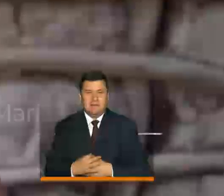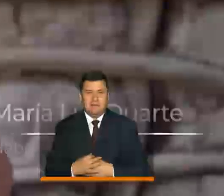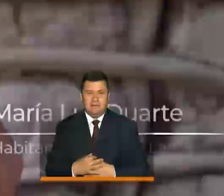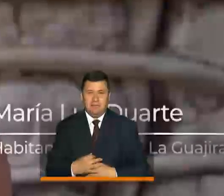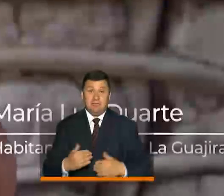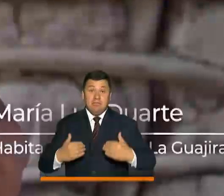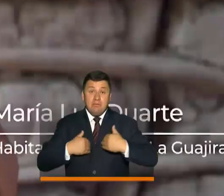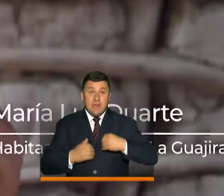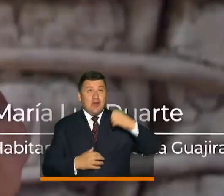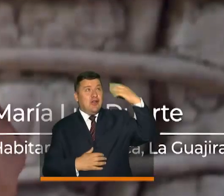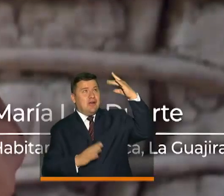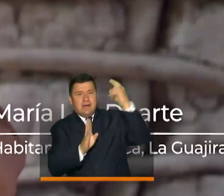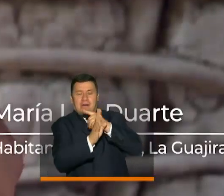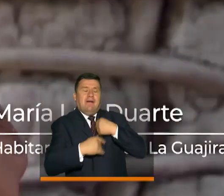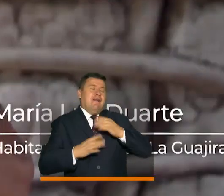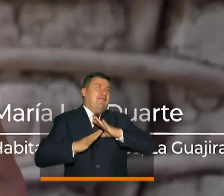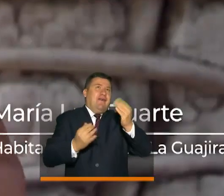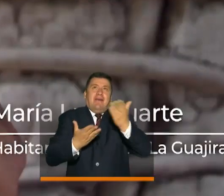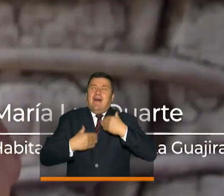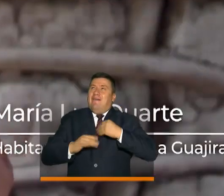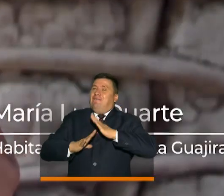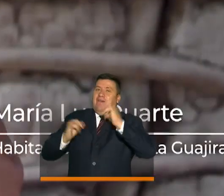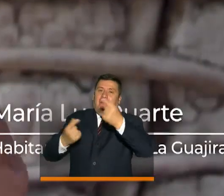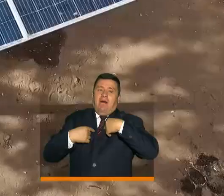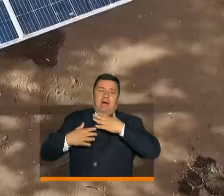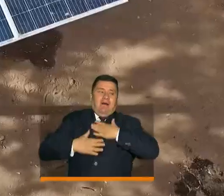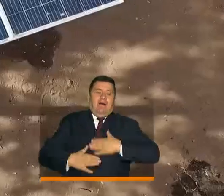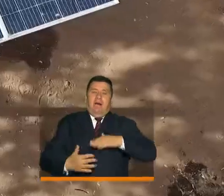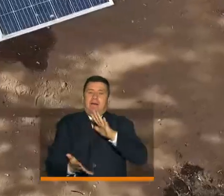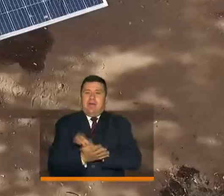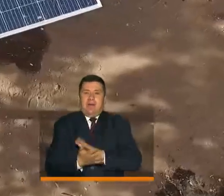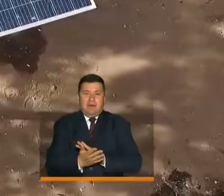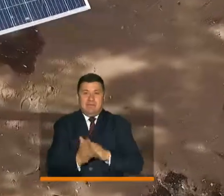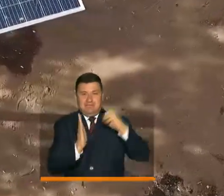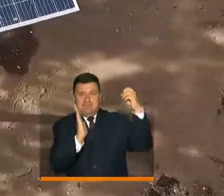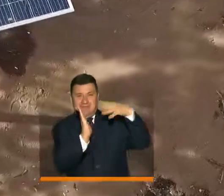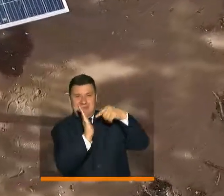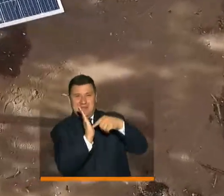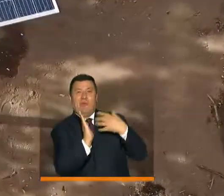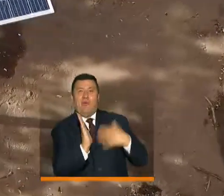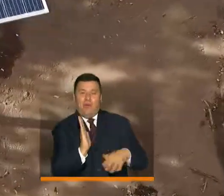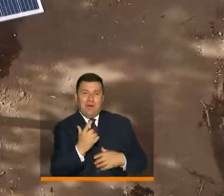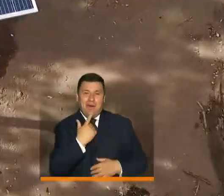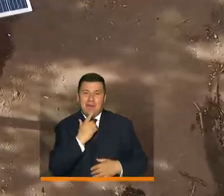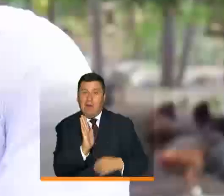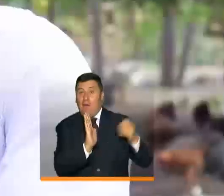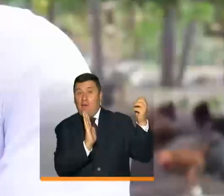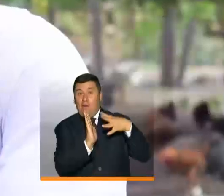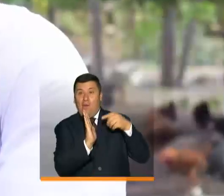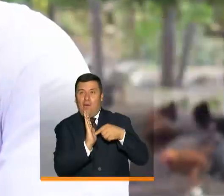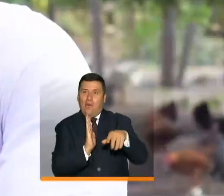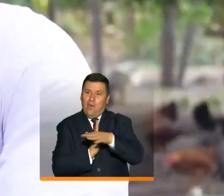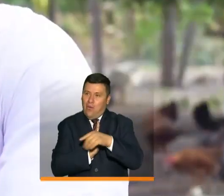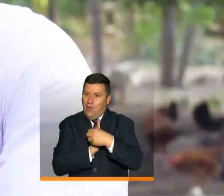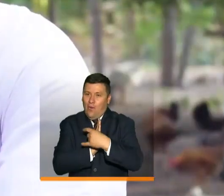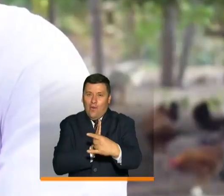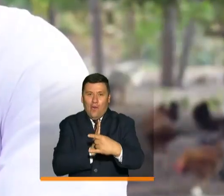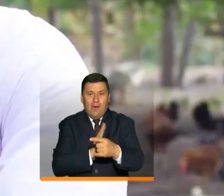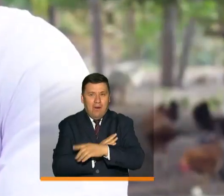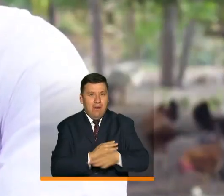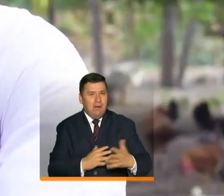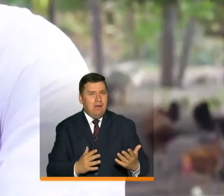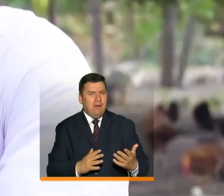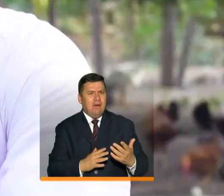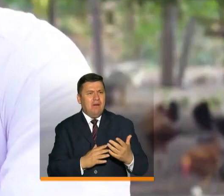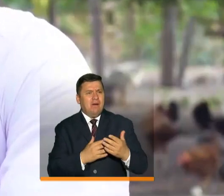A mí la luz me ha traído felicidad y tranquilidad. Tenemos nosotros la gran dicha de que estamos acá